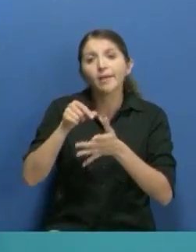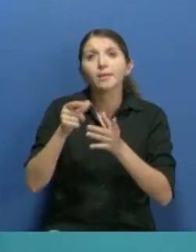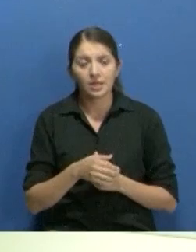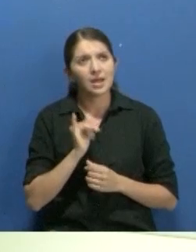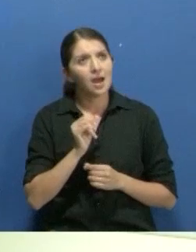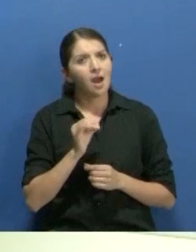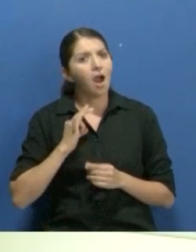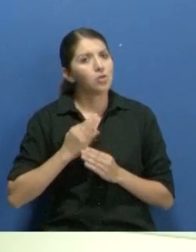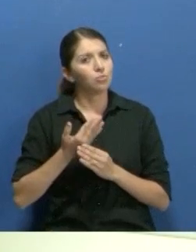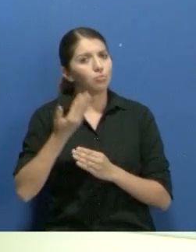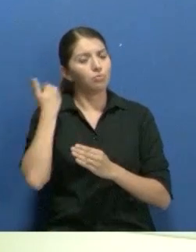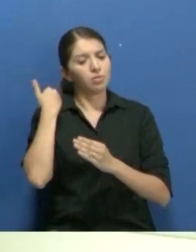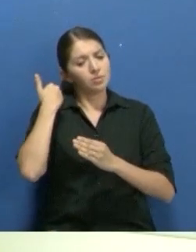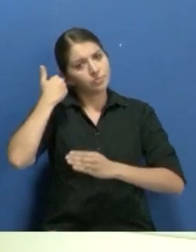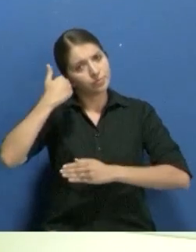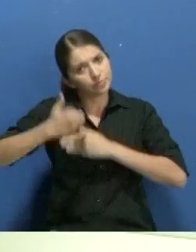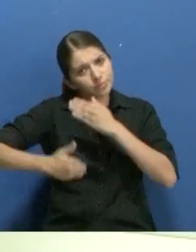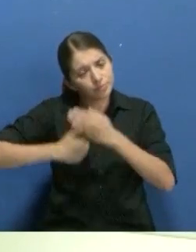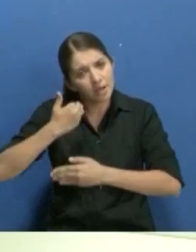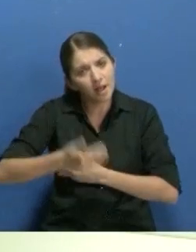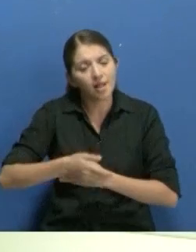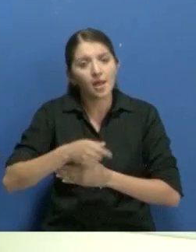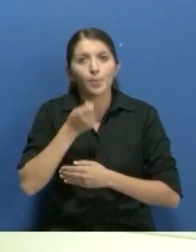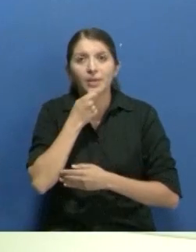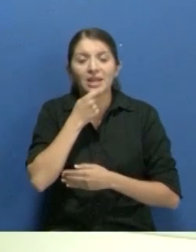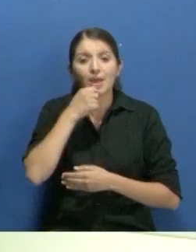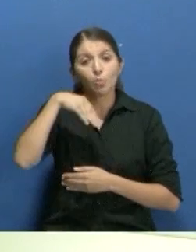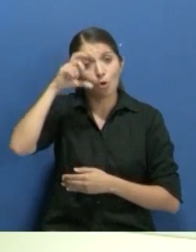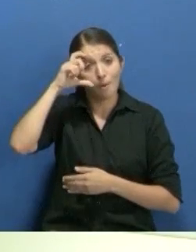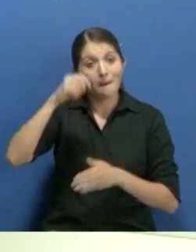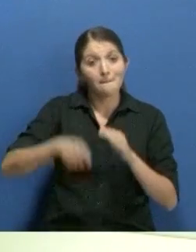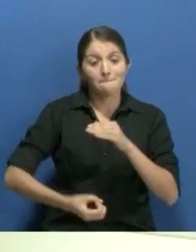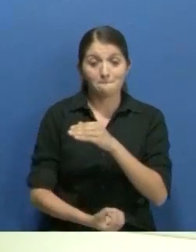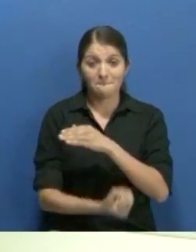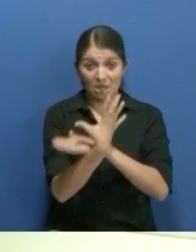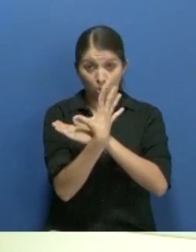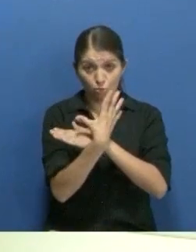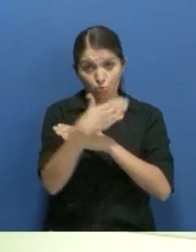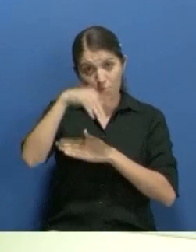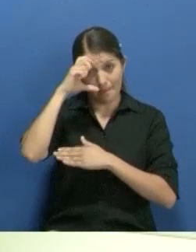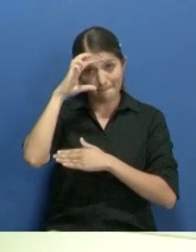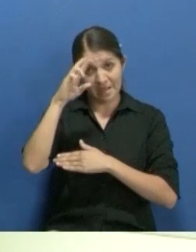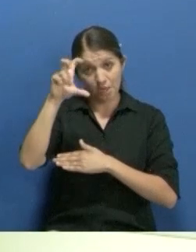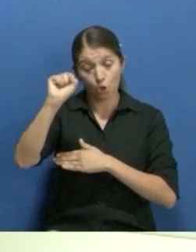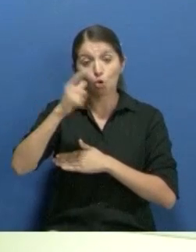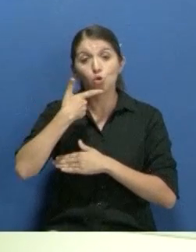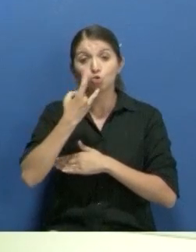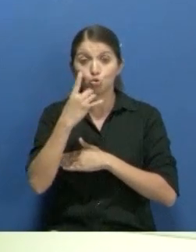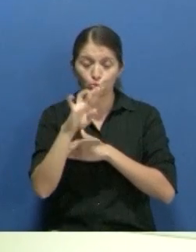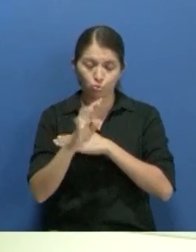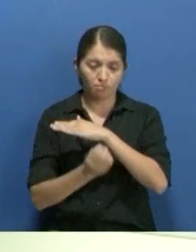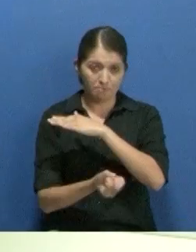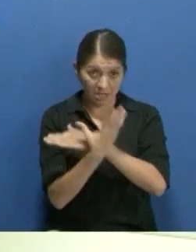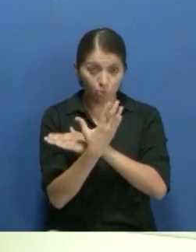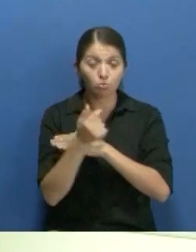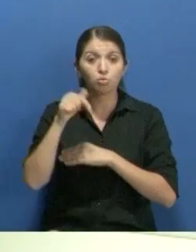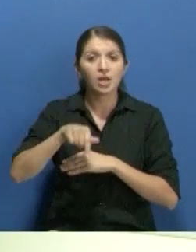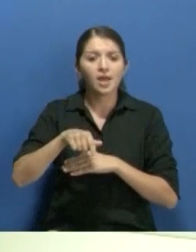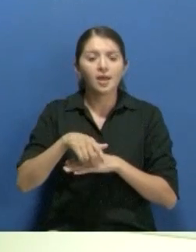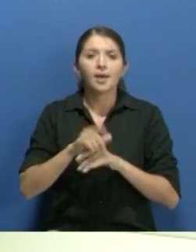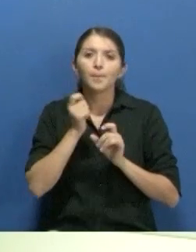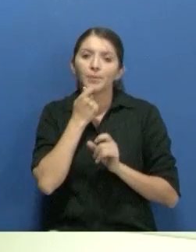sus papeles en reglas? ¿Este planteo no es lógico? Por supuesto, y es lo que viene a traer la ley 25.871 del año 2004.